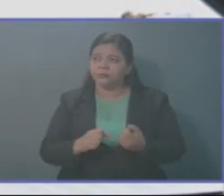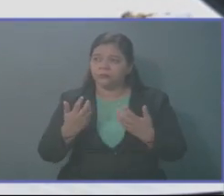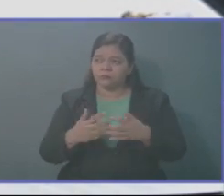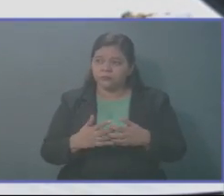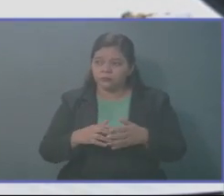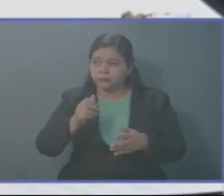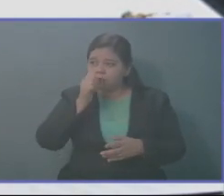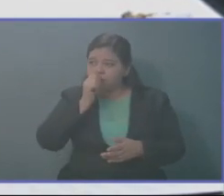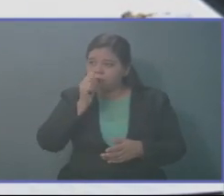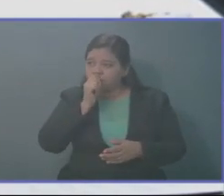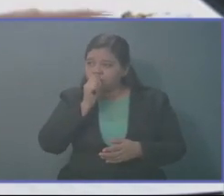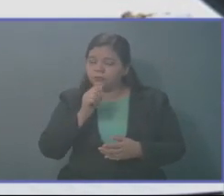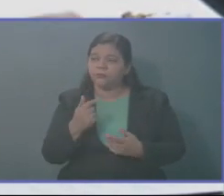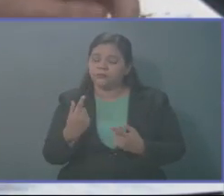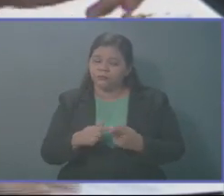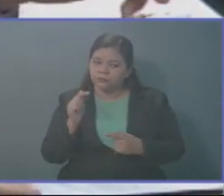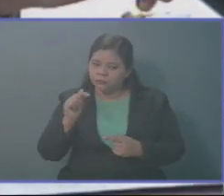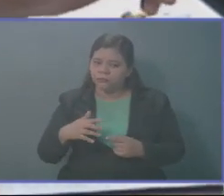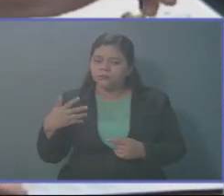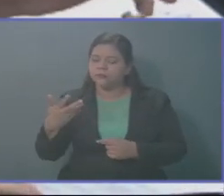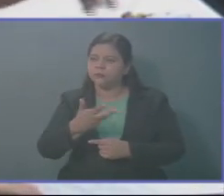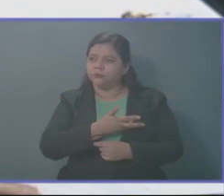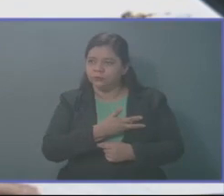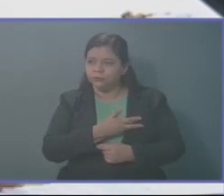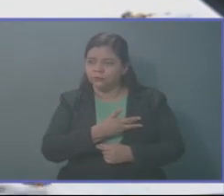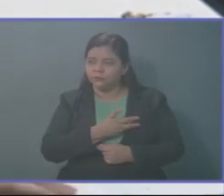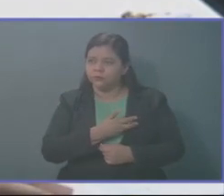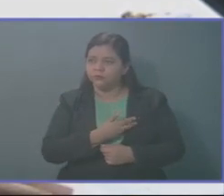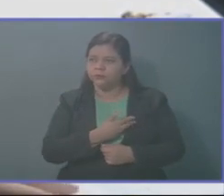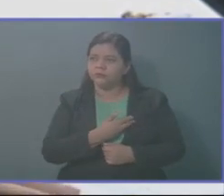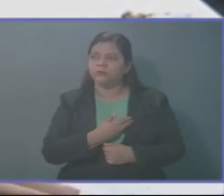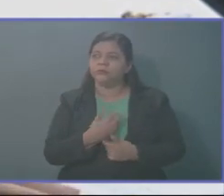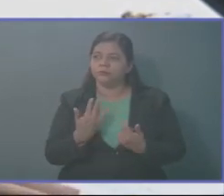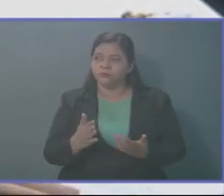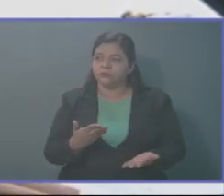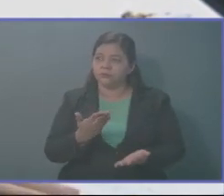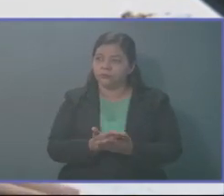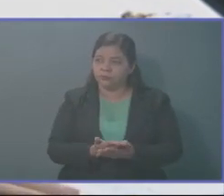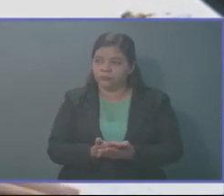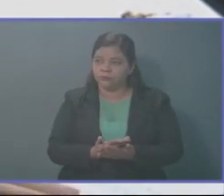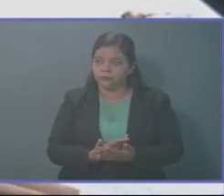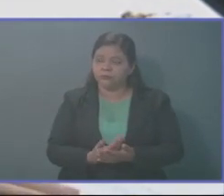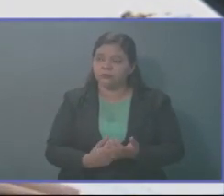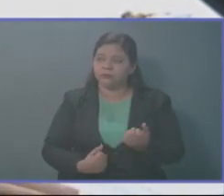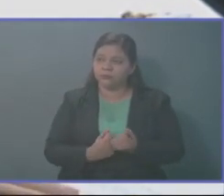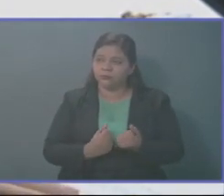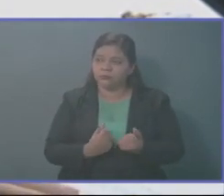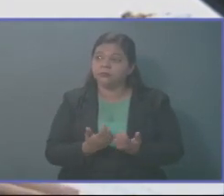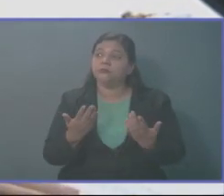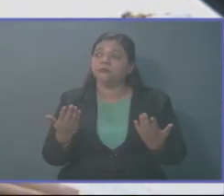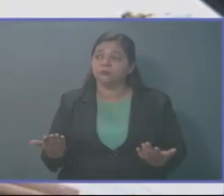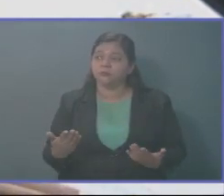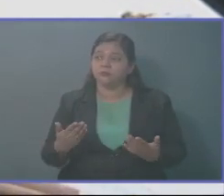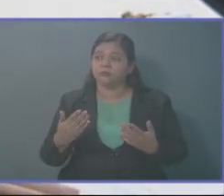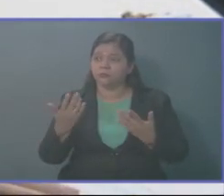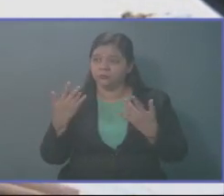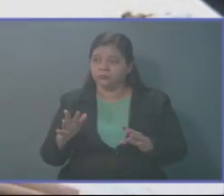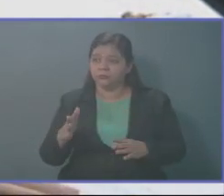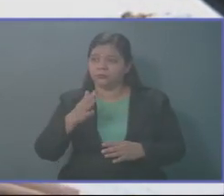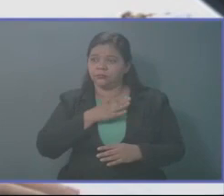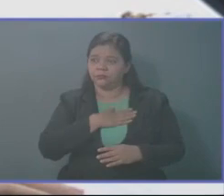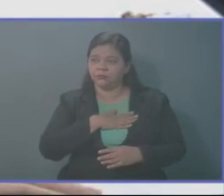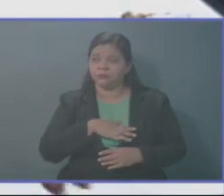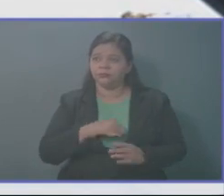privado. Por eso nosotros estamos acompañando la propuesta que el Ejecutivo trae, porque viene acompañada de